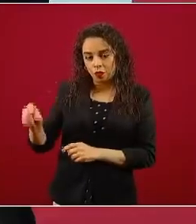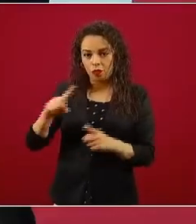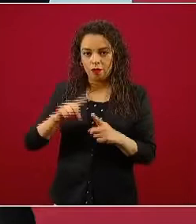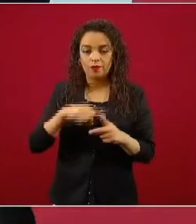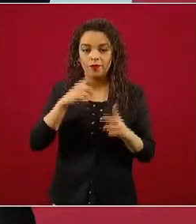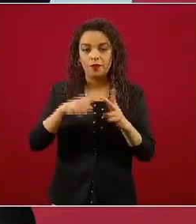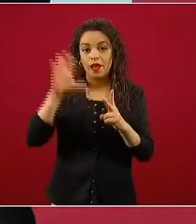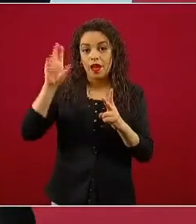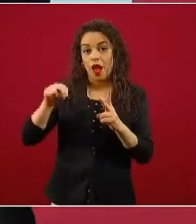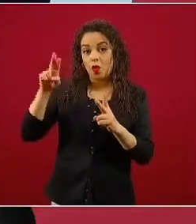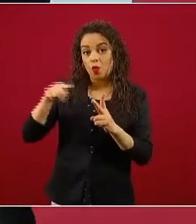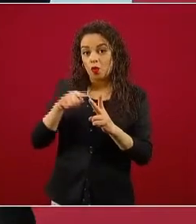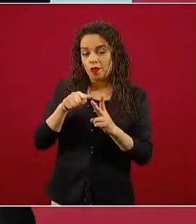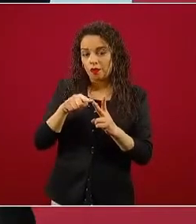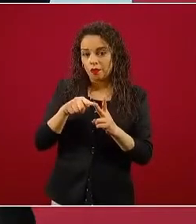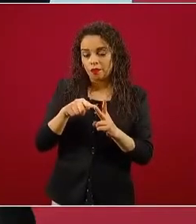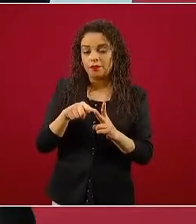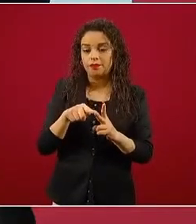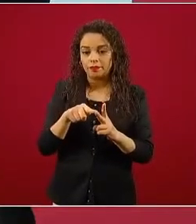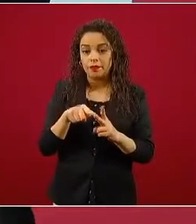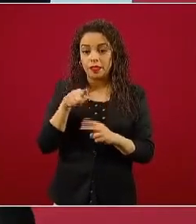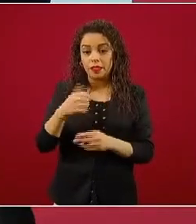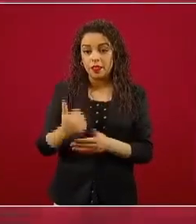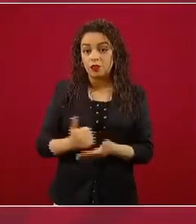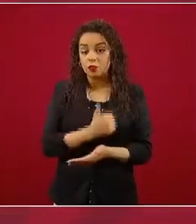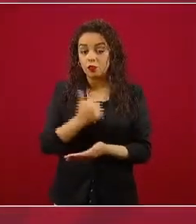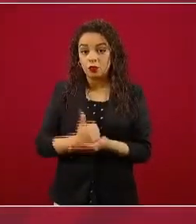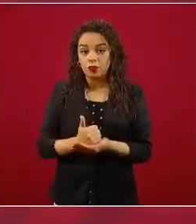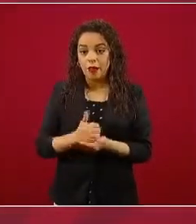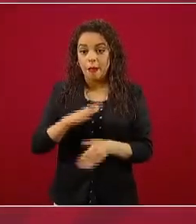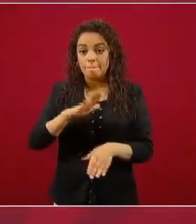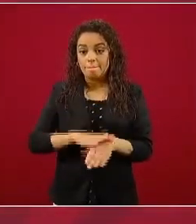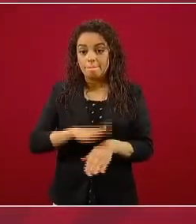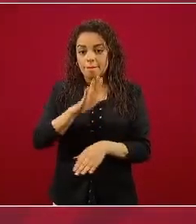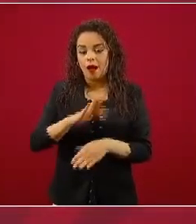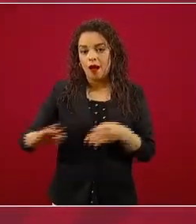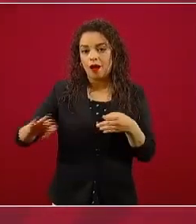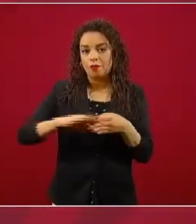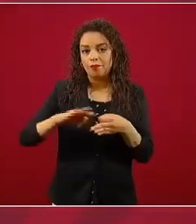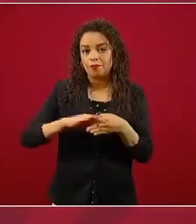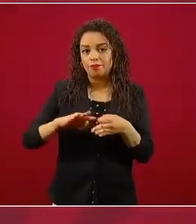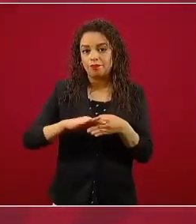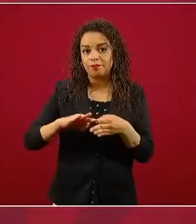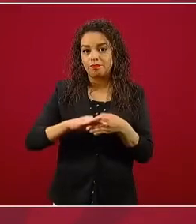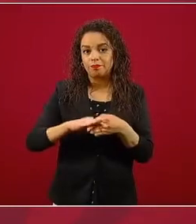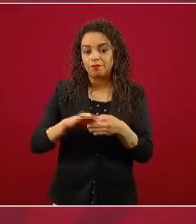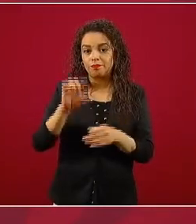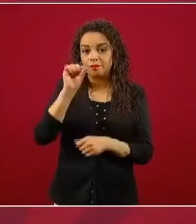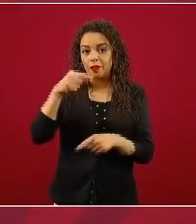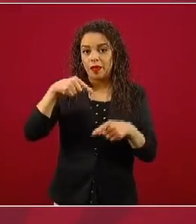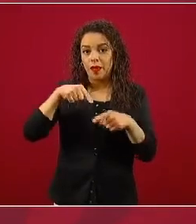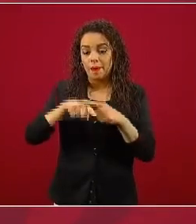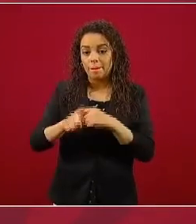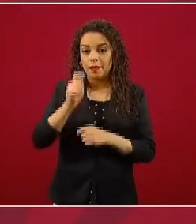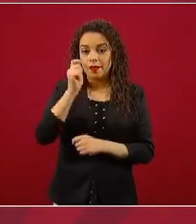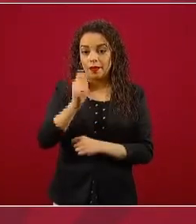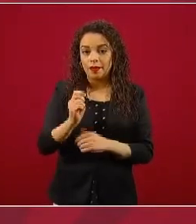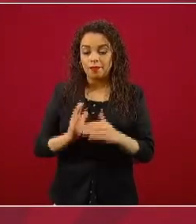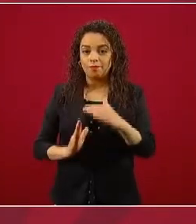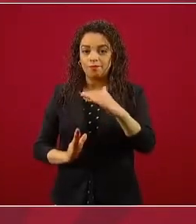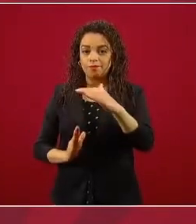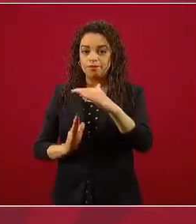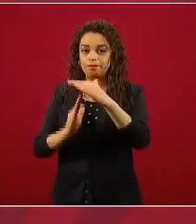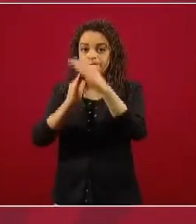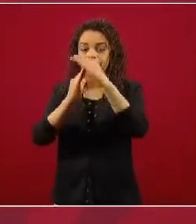concreto, es una de las ciudades que más cerca están de llegar a las zonas de riesgo